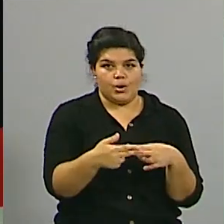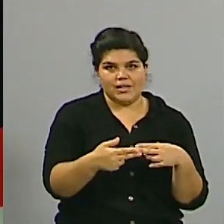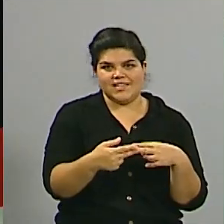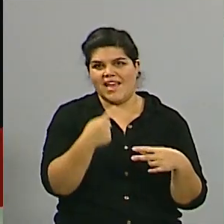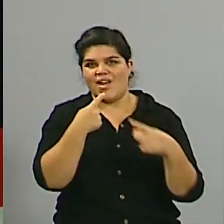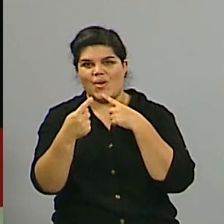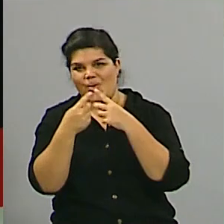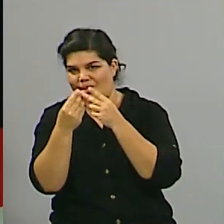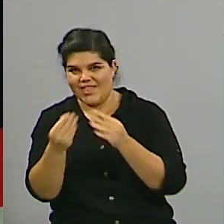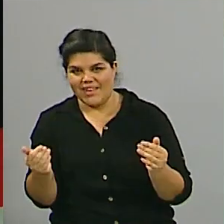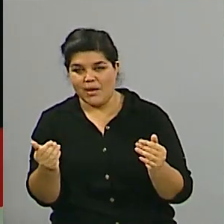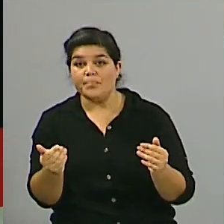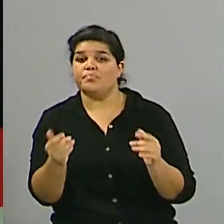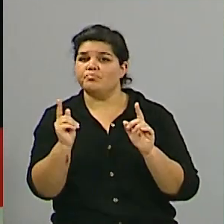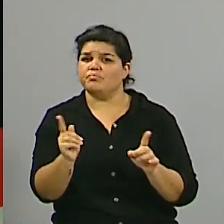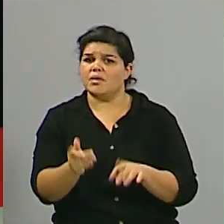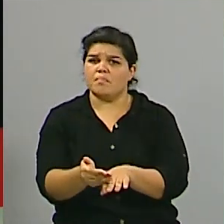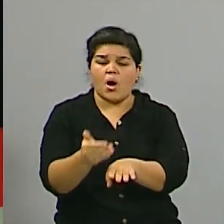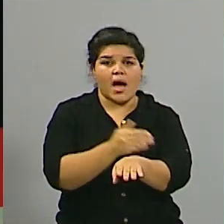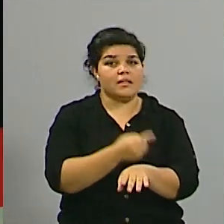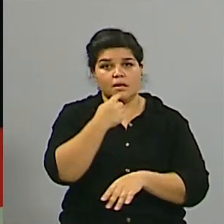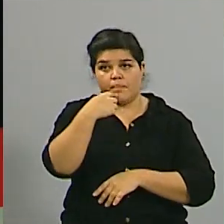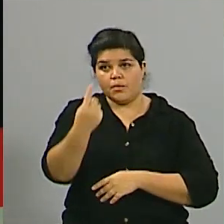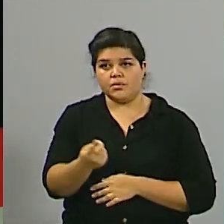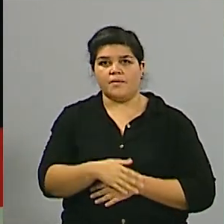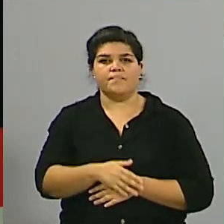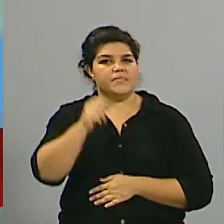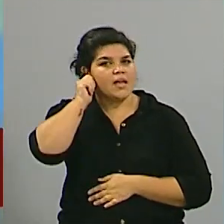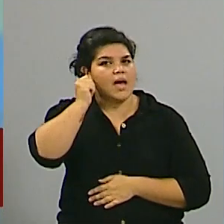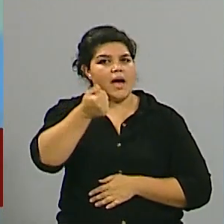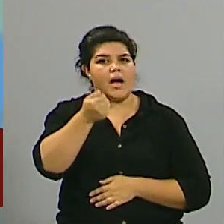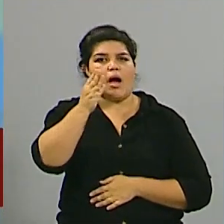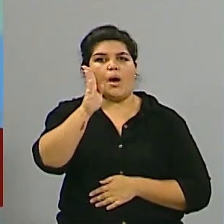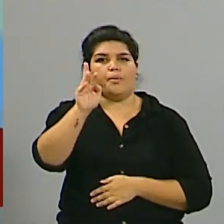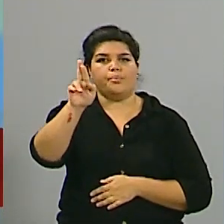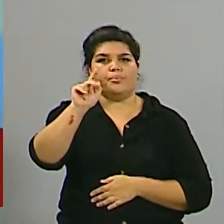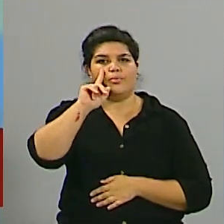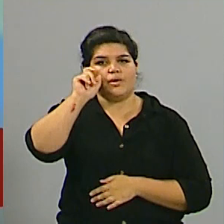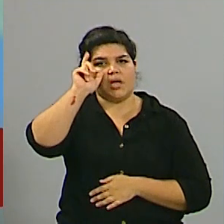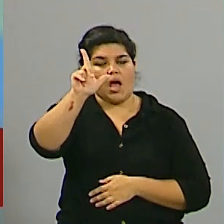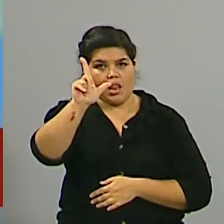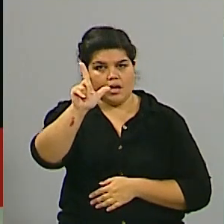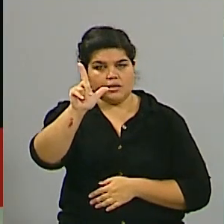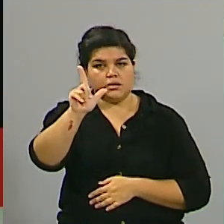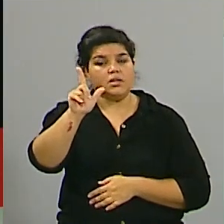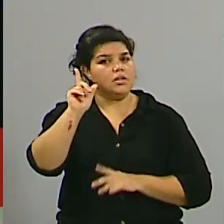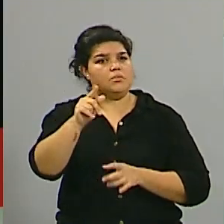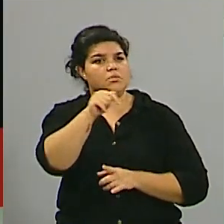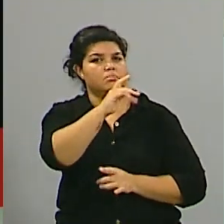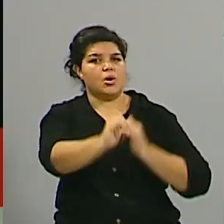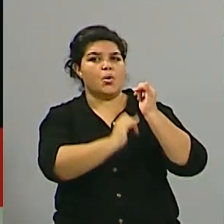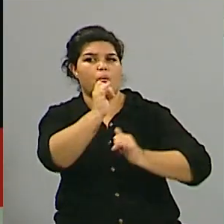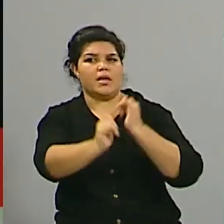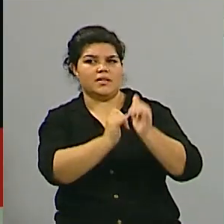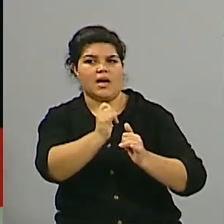no quería dejar de pasar esto, porque Gabriel Catopois lo he visto en más de una oportunidad en varias entrevistas, y hace referencia a que se inaugura 1 hora